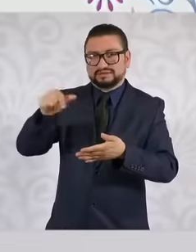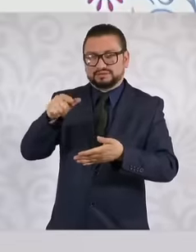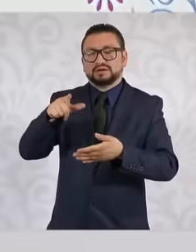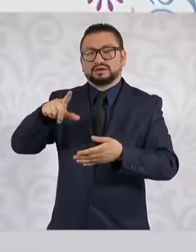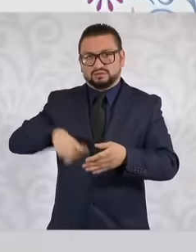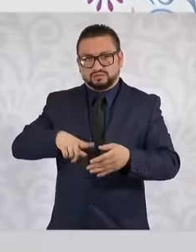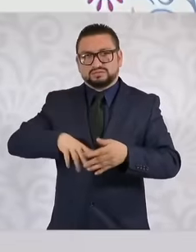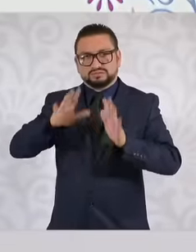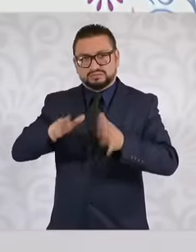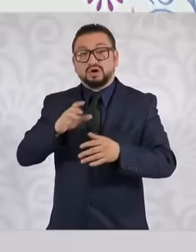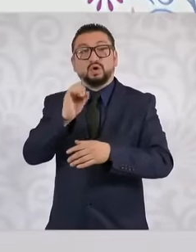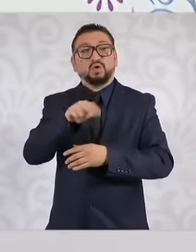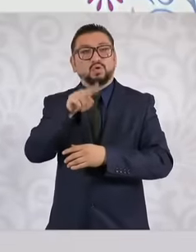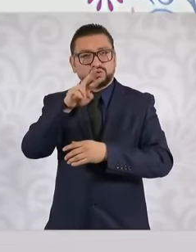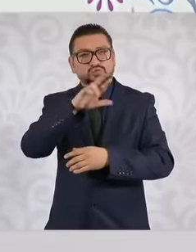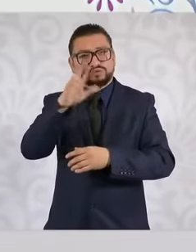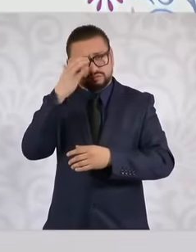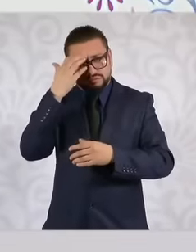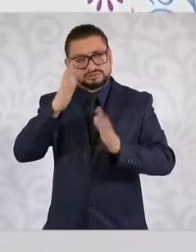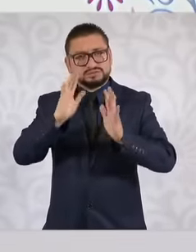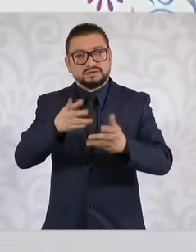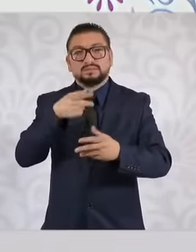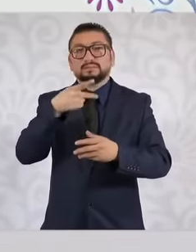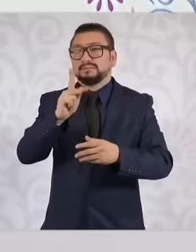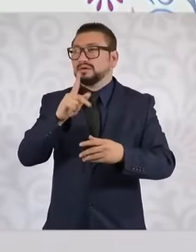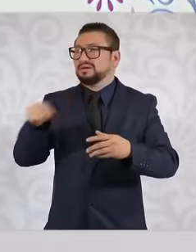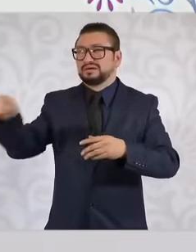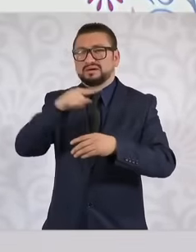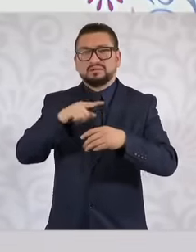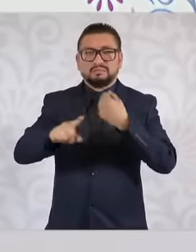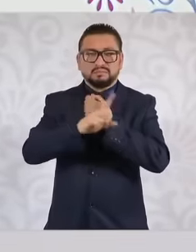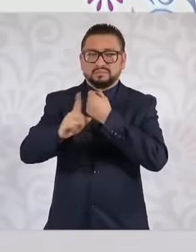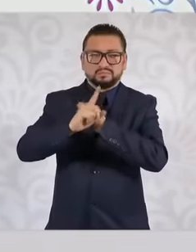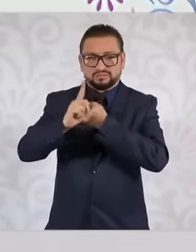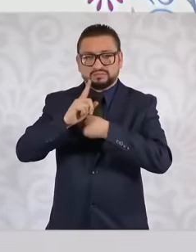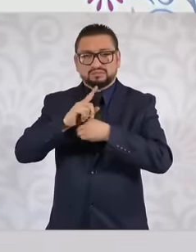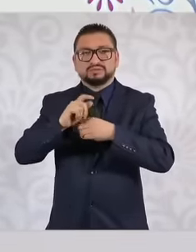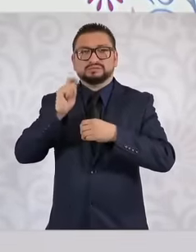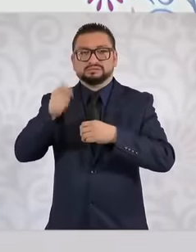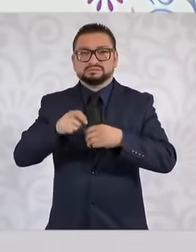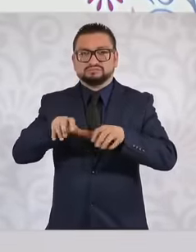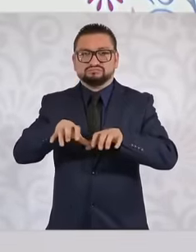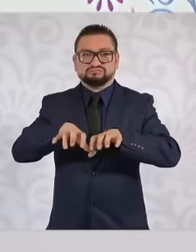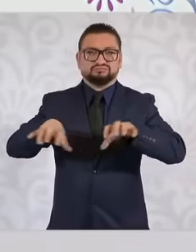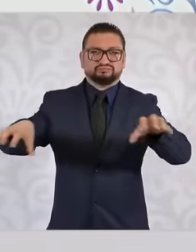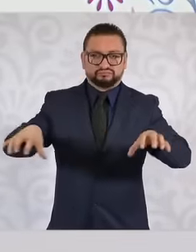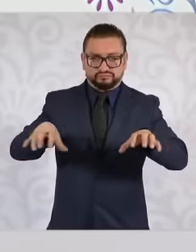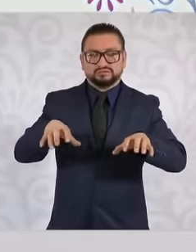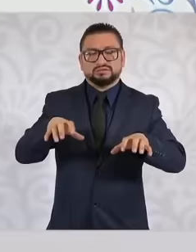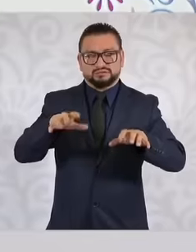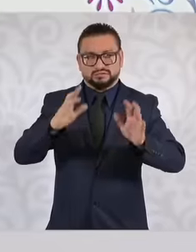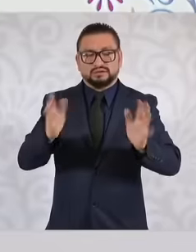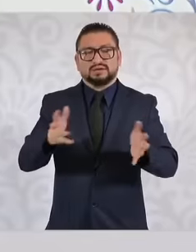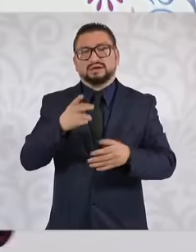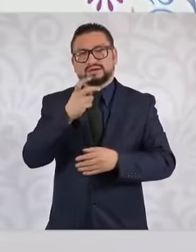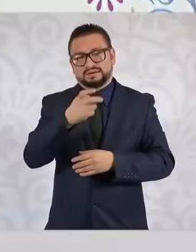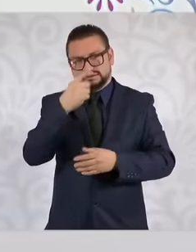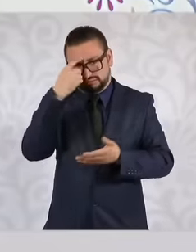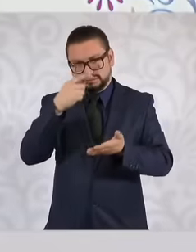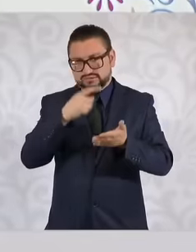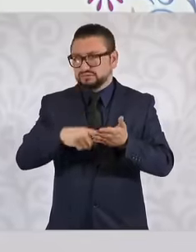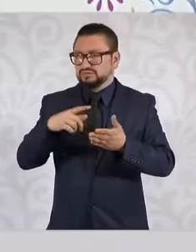las Naciones Unidas, pero la única solución a este conflicto va a ser que haya dos estados. Y esa es la idea que creo que la